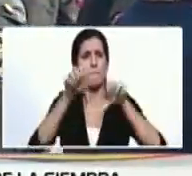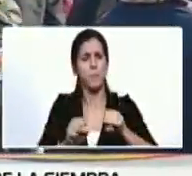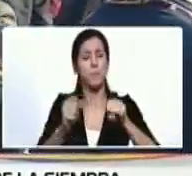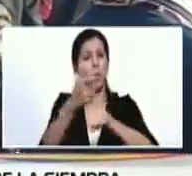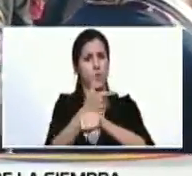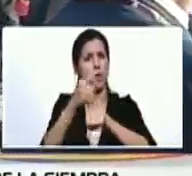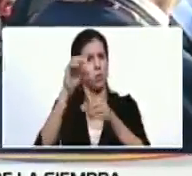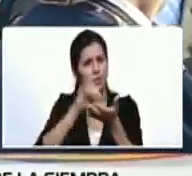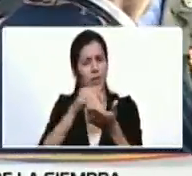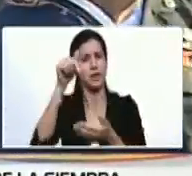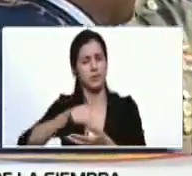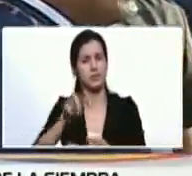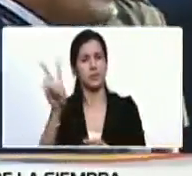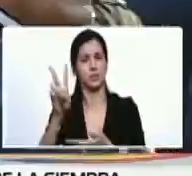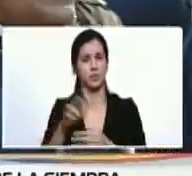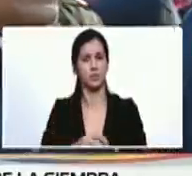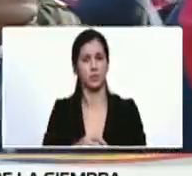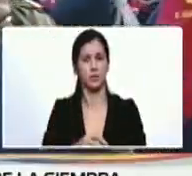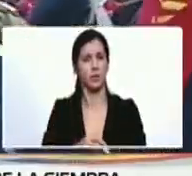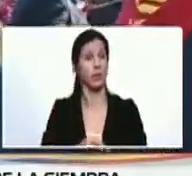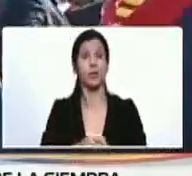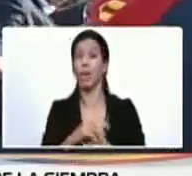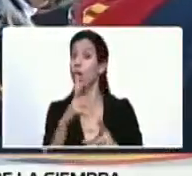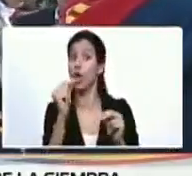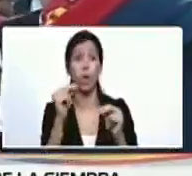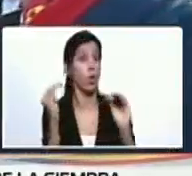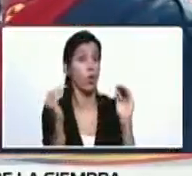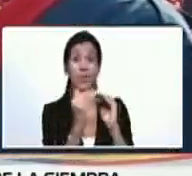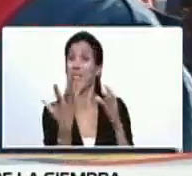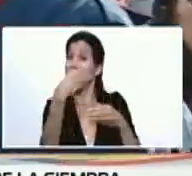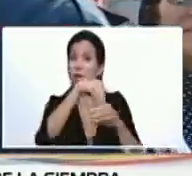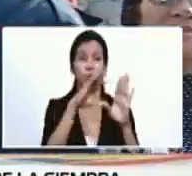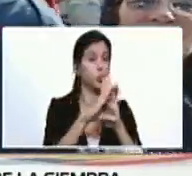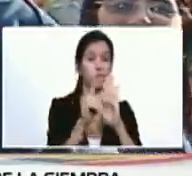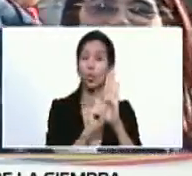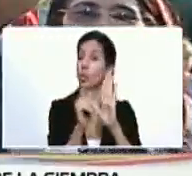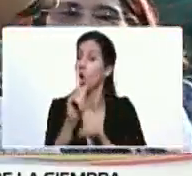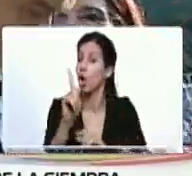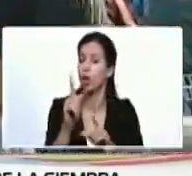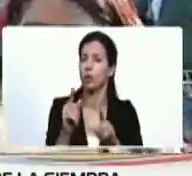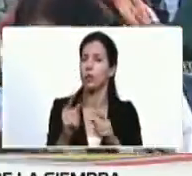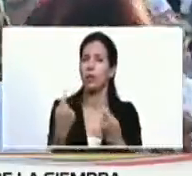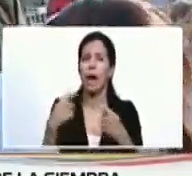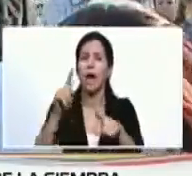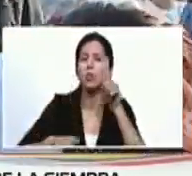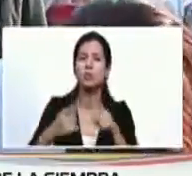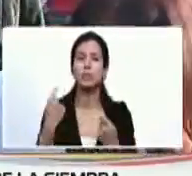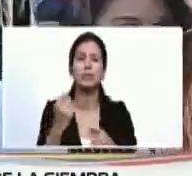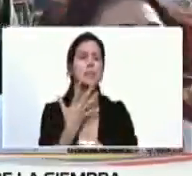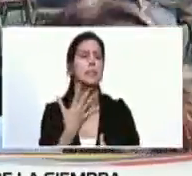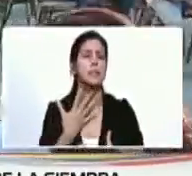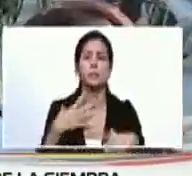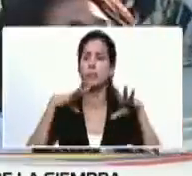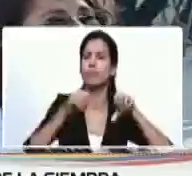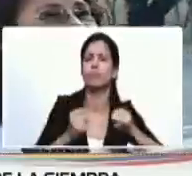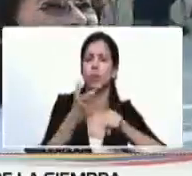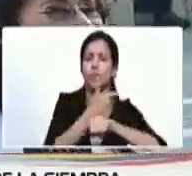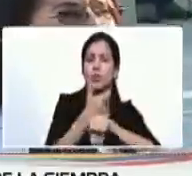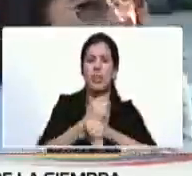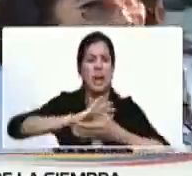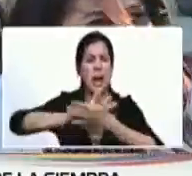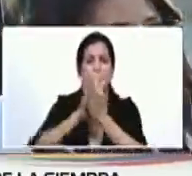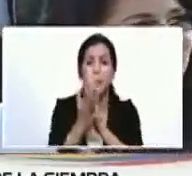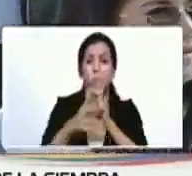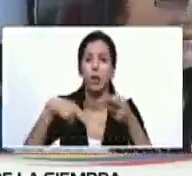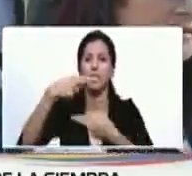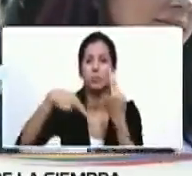país por medios no constitucionales y lograr por fin su ansiado sueño de no solamente acabar con la revolución